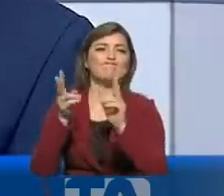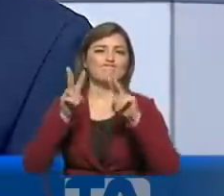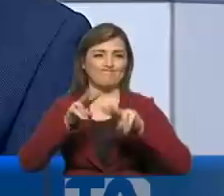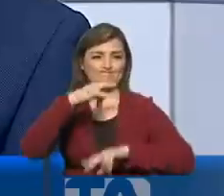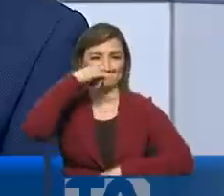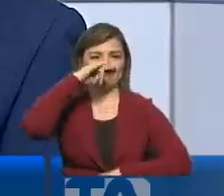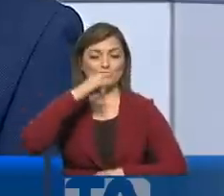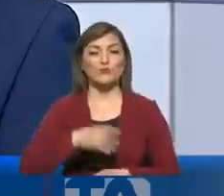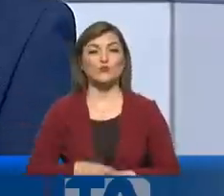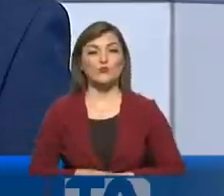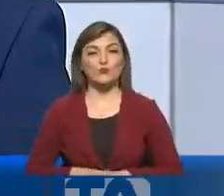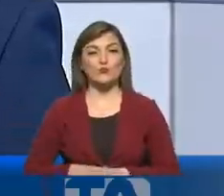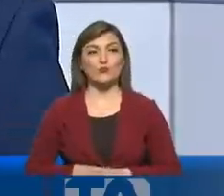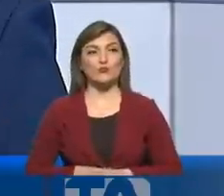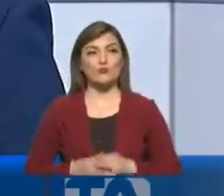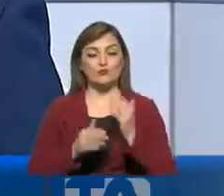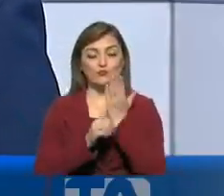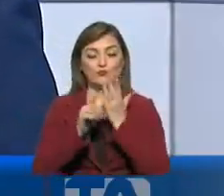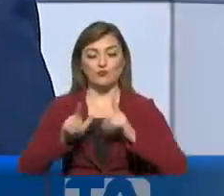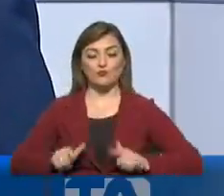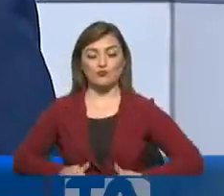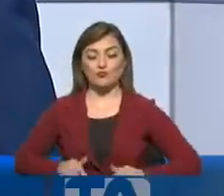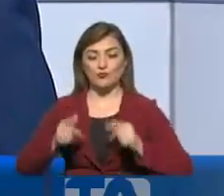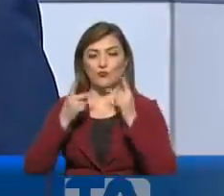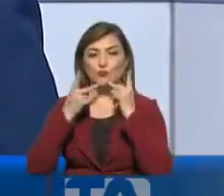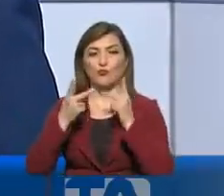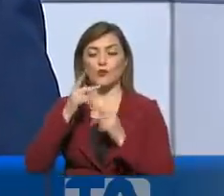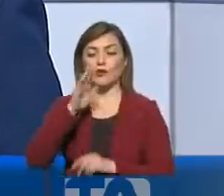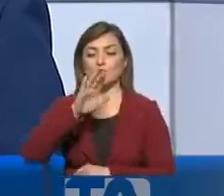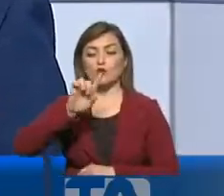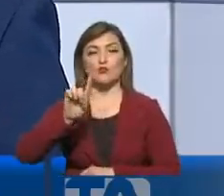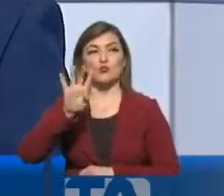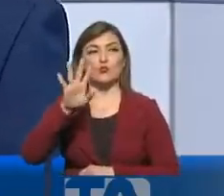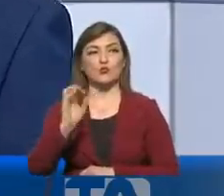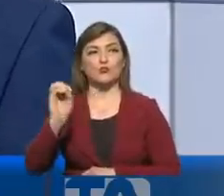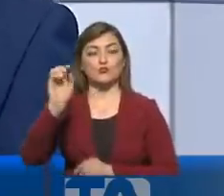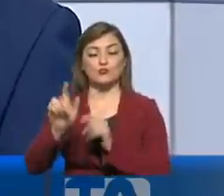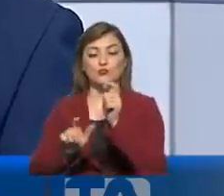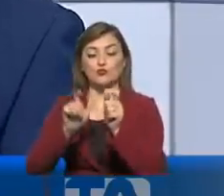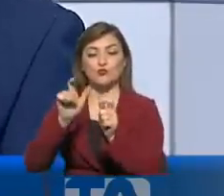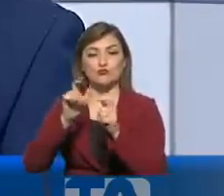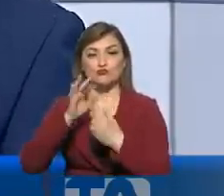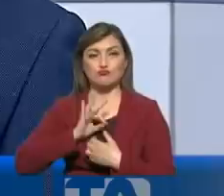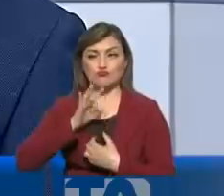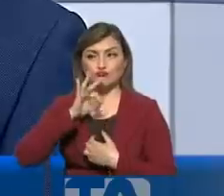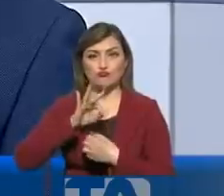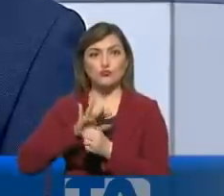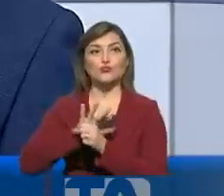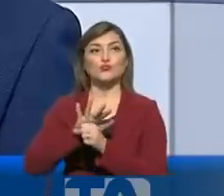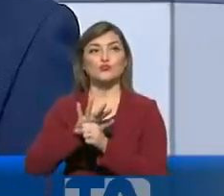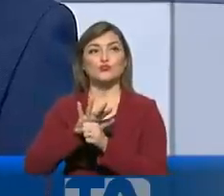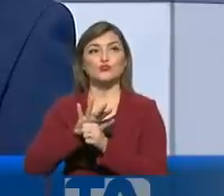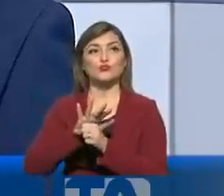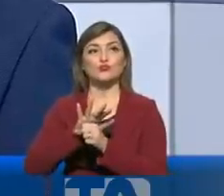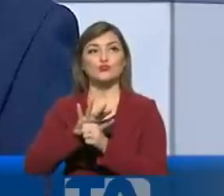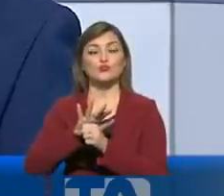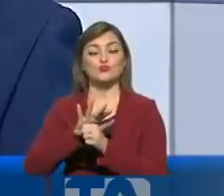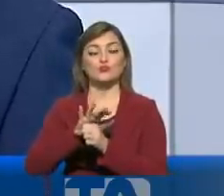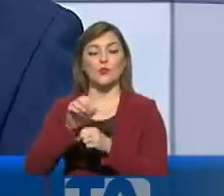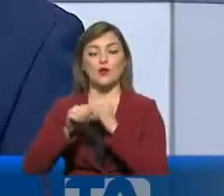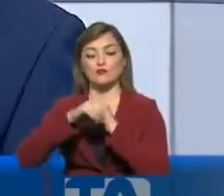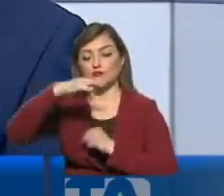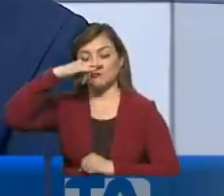que, según cifras del Ministerio, alrededor del 5.4% de pacientes infectados de coronavirus responden a la